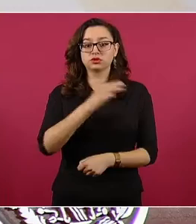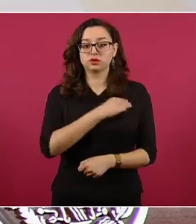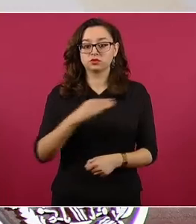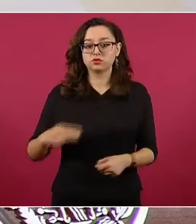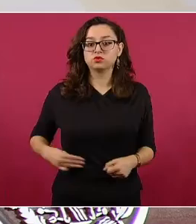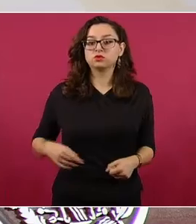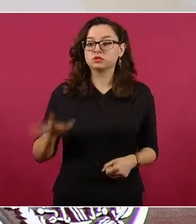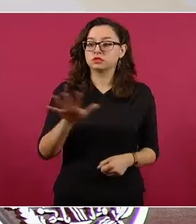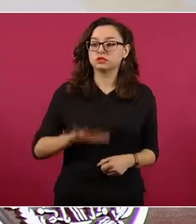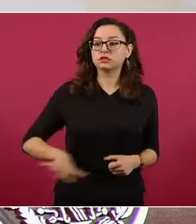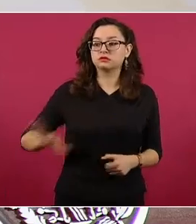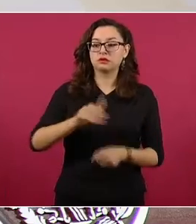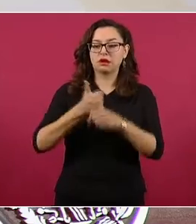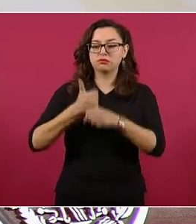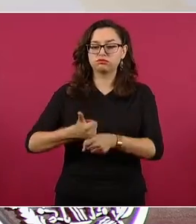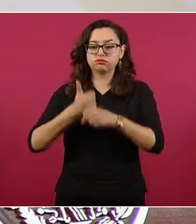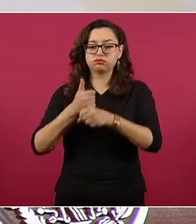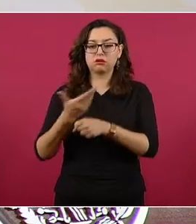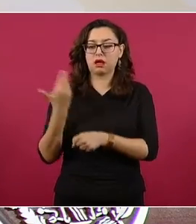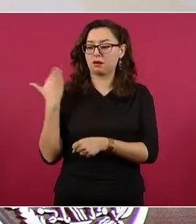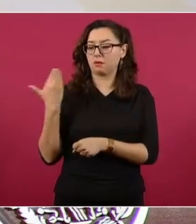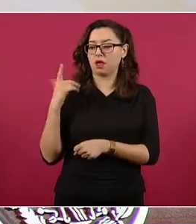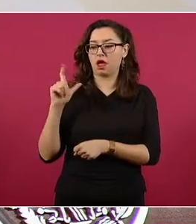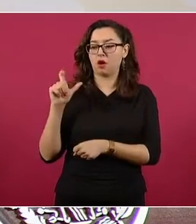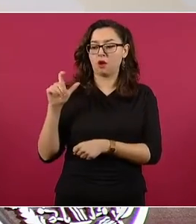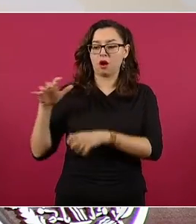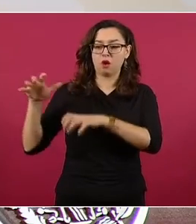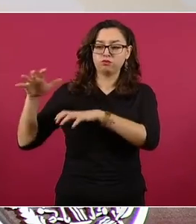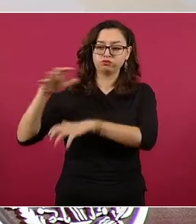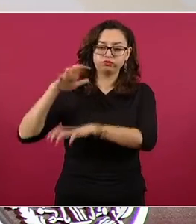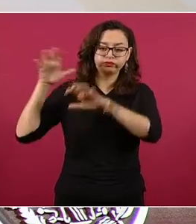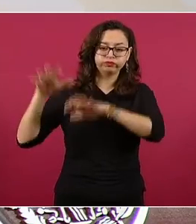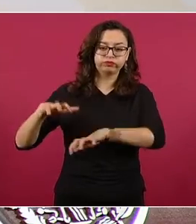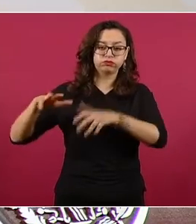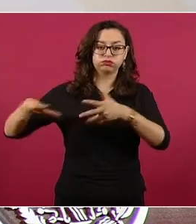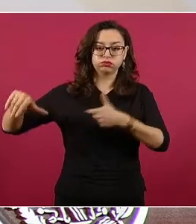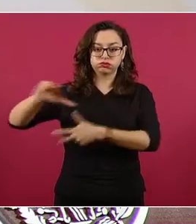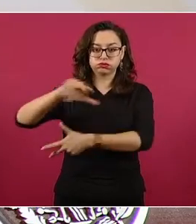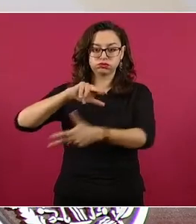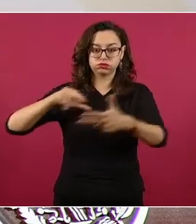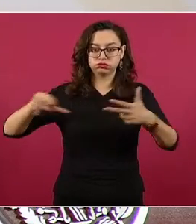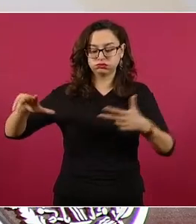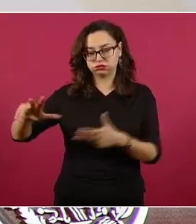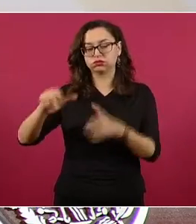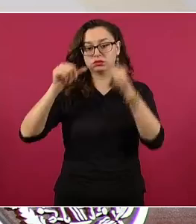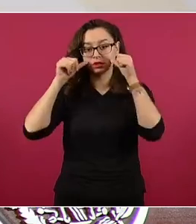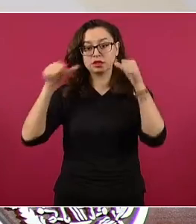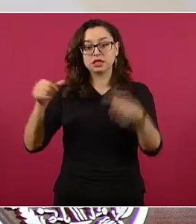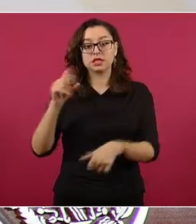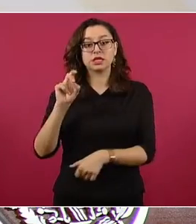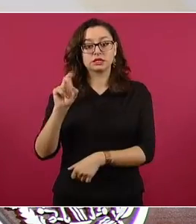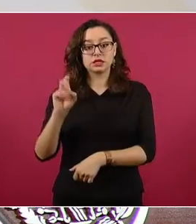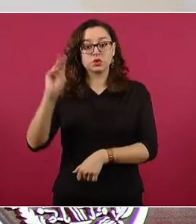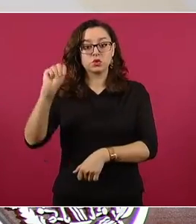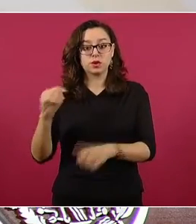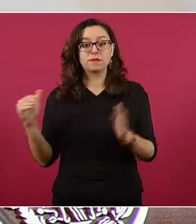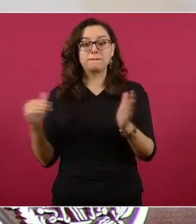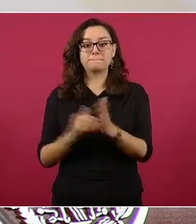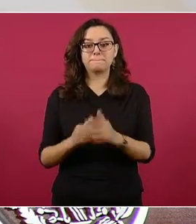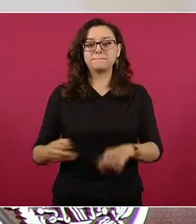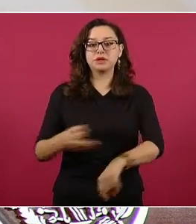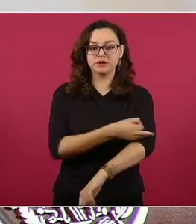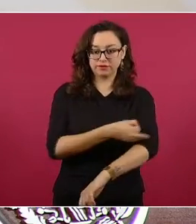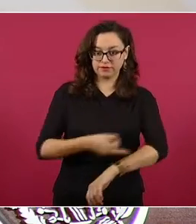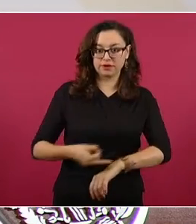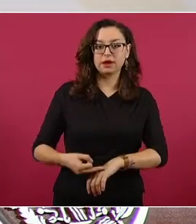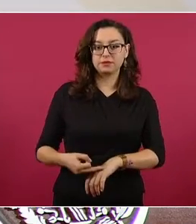500 comunidades, casi 39 mil familias y entre